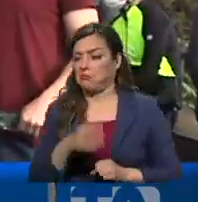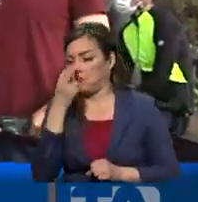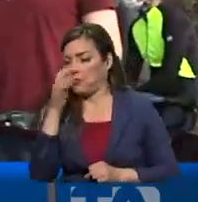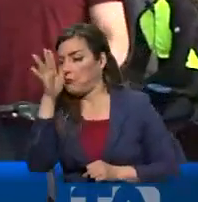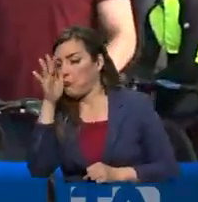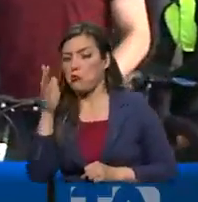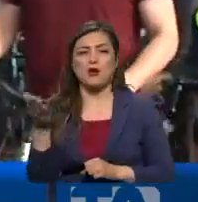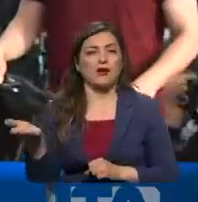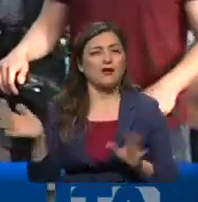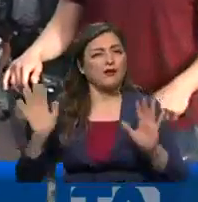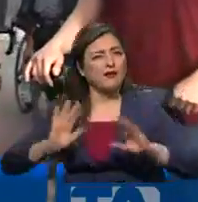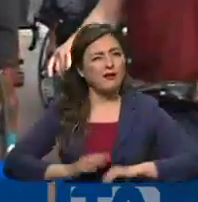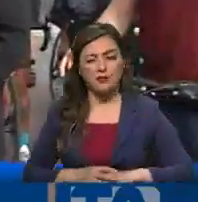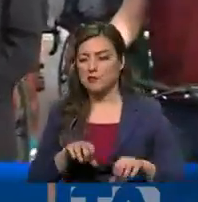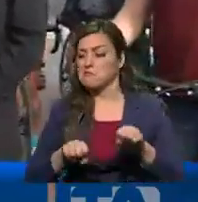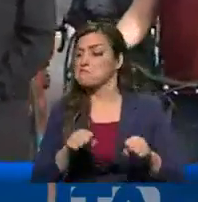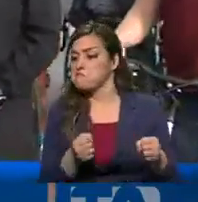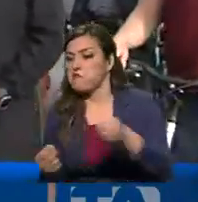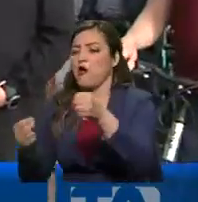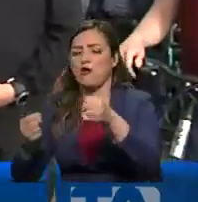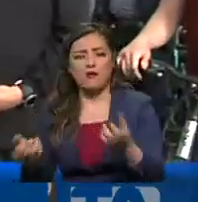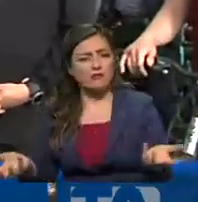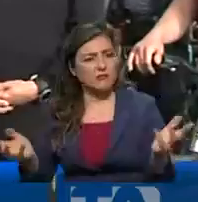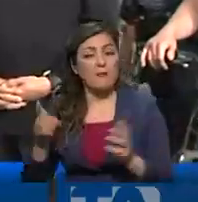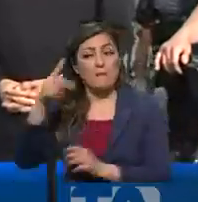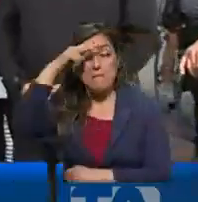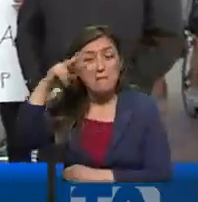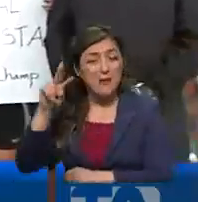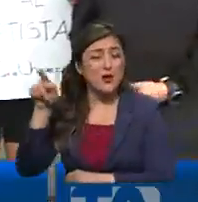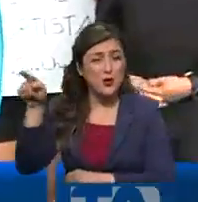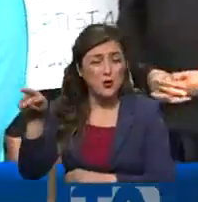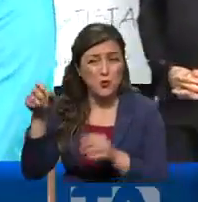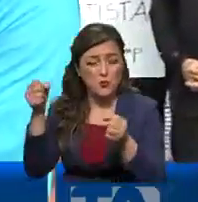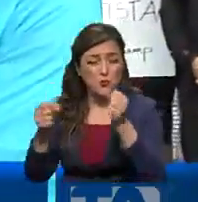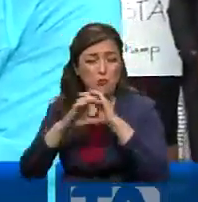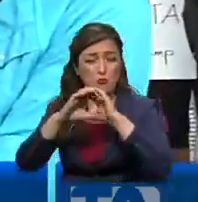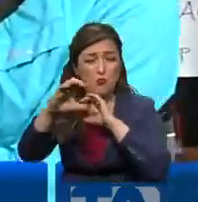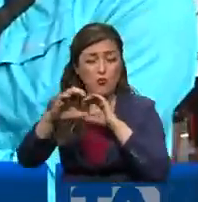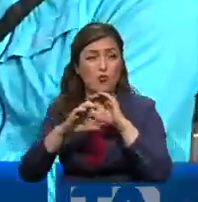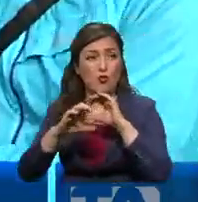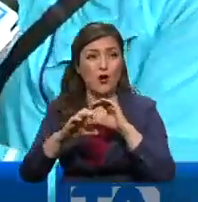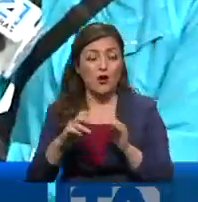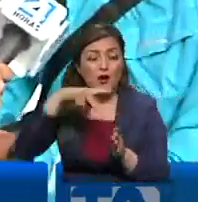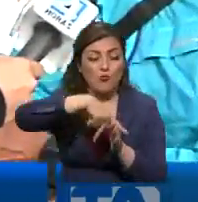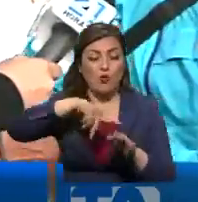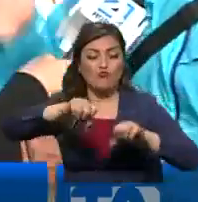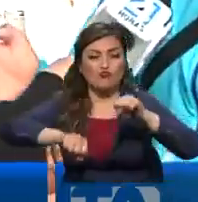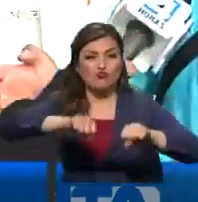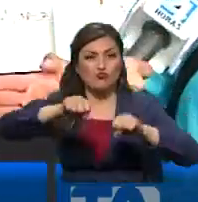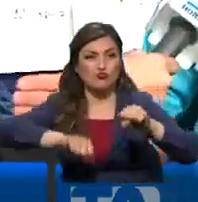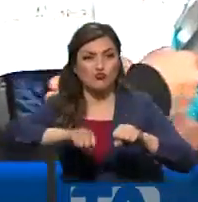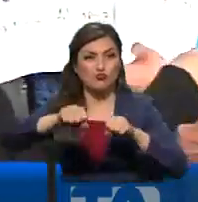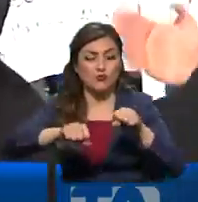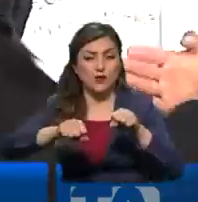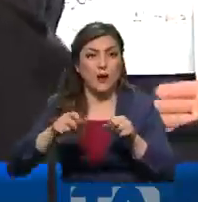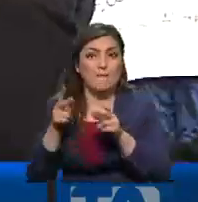se realizó un proceso extraordinario donde a los señores conductores de buses se les puso una bicicleta estática y por al lado pasaban sus